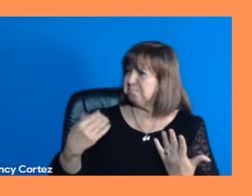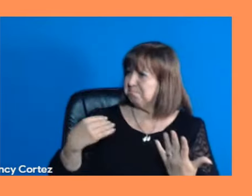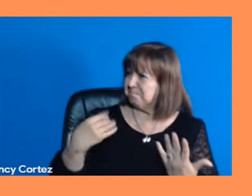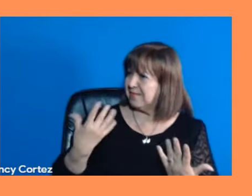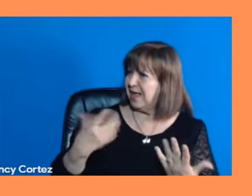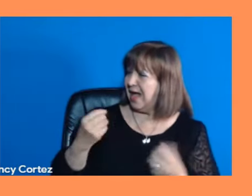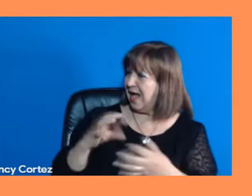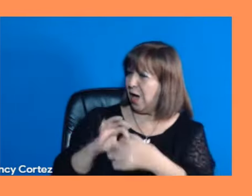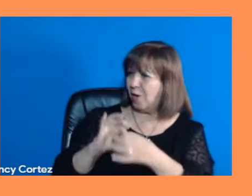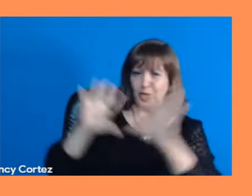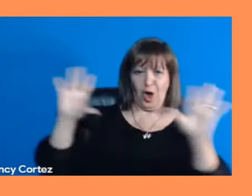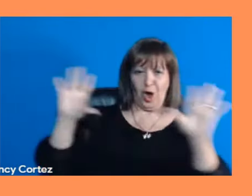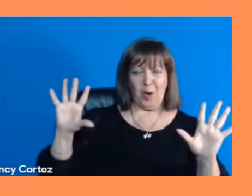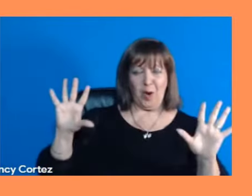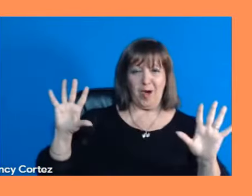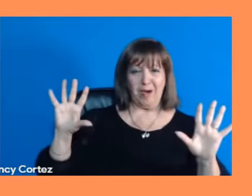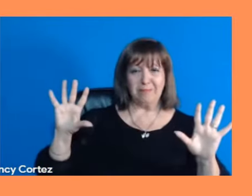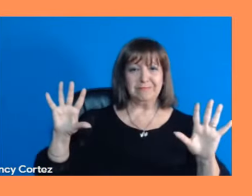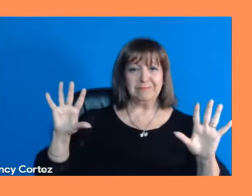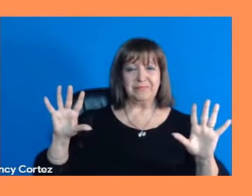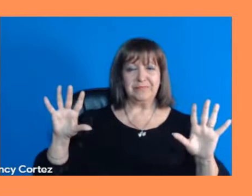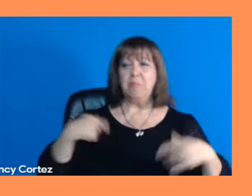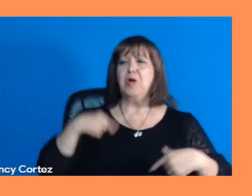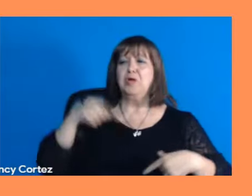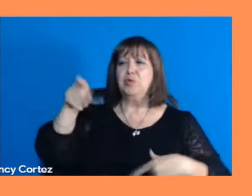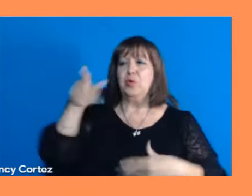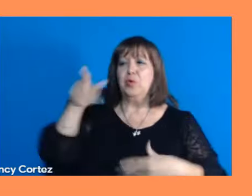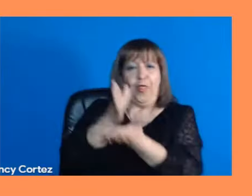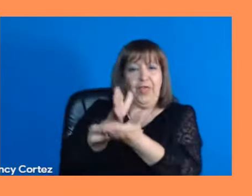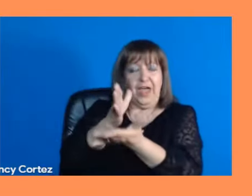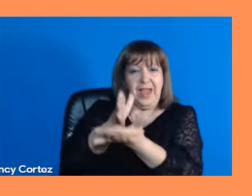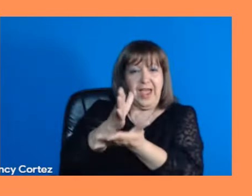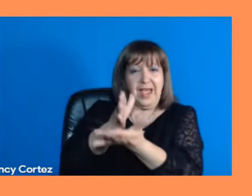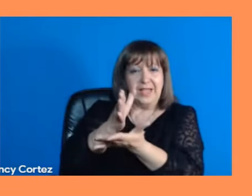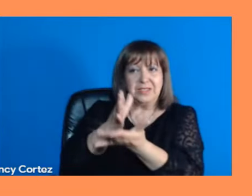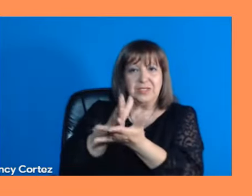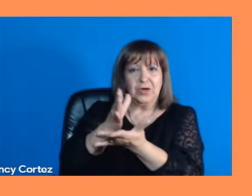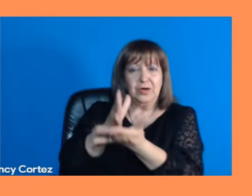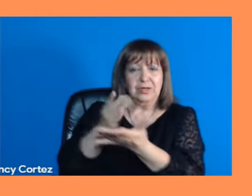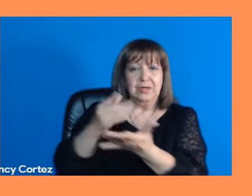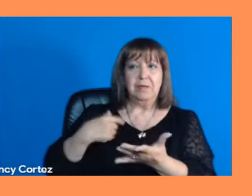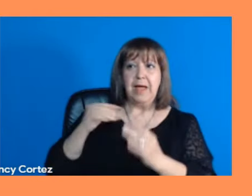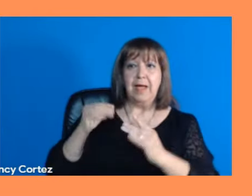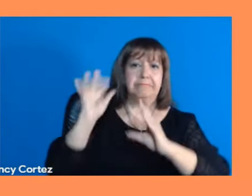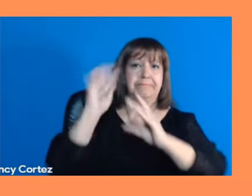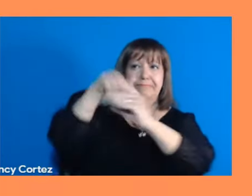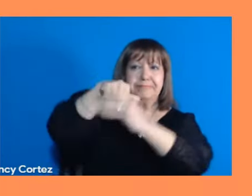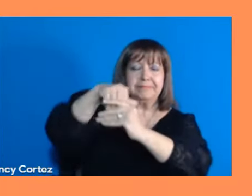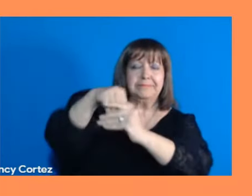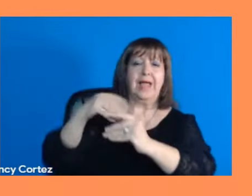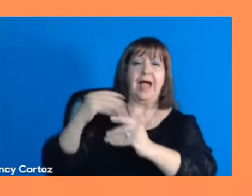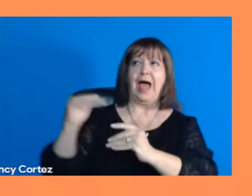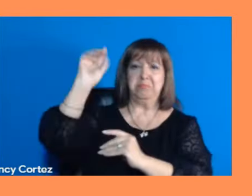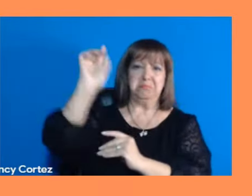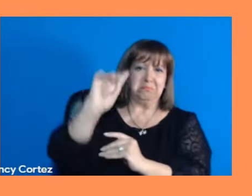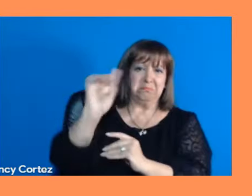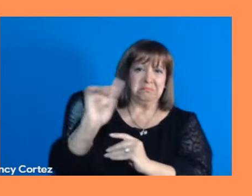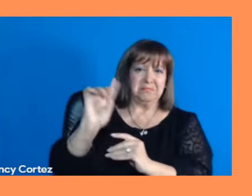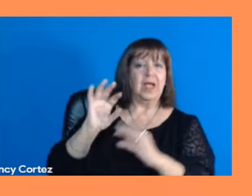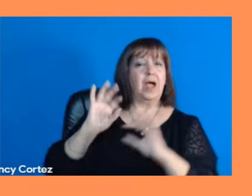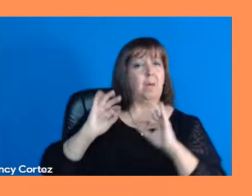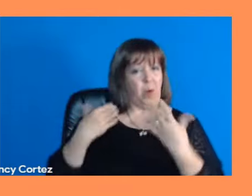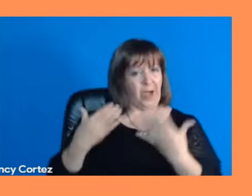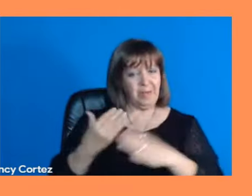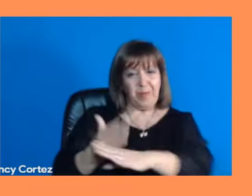en el ejercicio de sus derechos y menos asistencia al mundo adulto. Al brindarles conocimientos y habilidades para comprender y respetar su